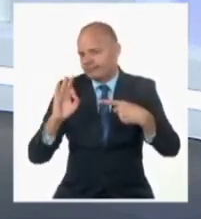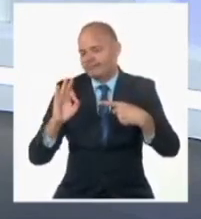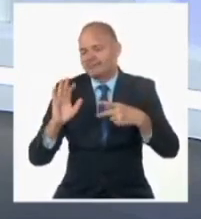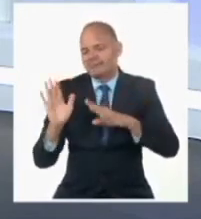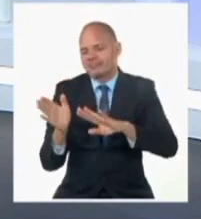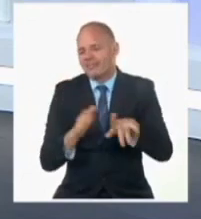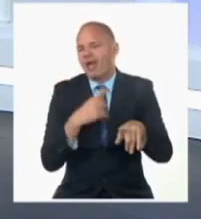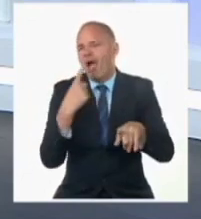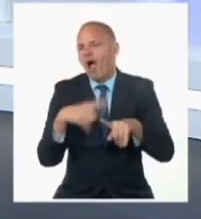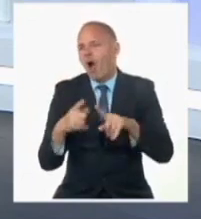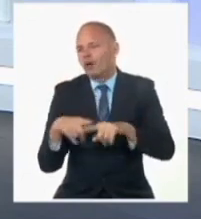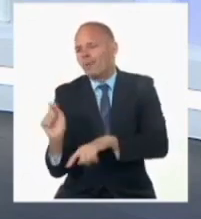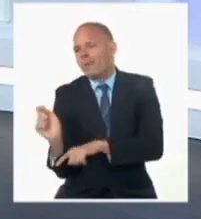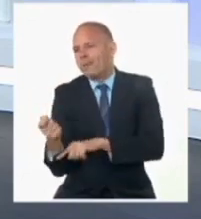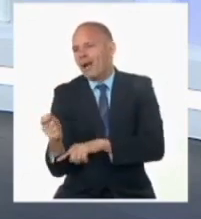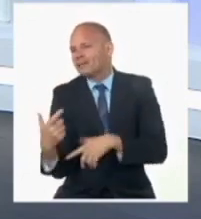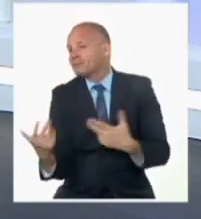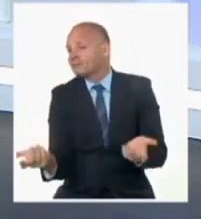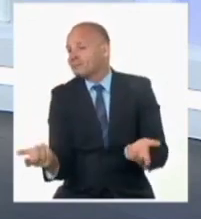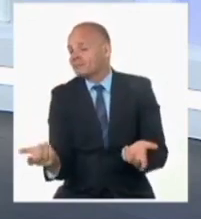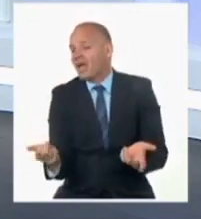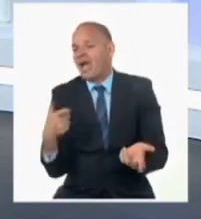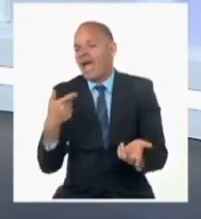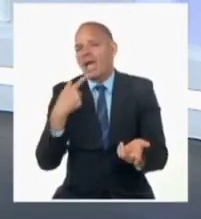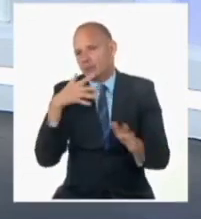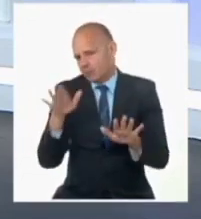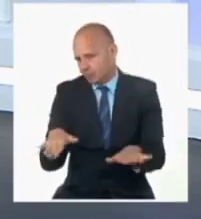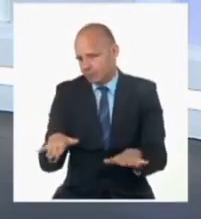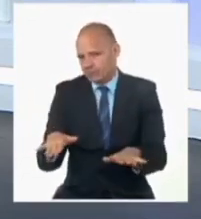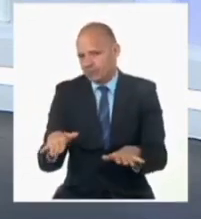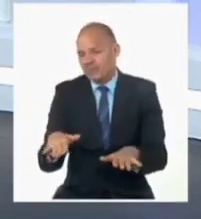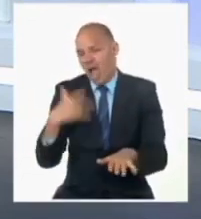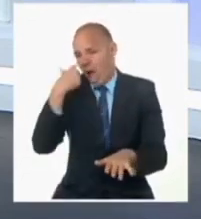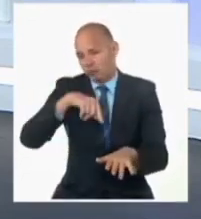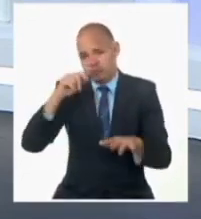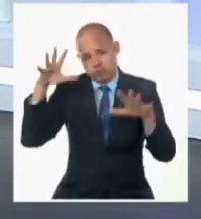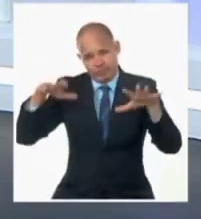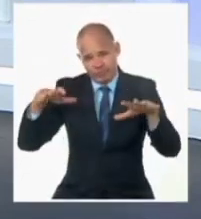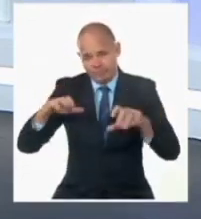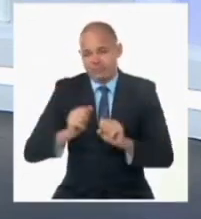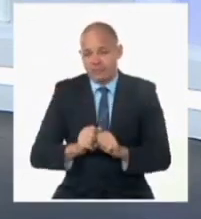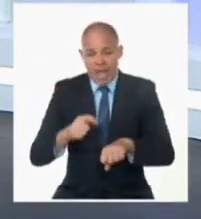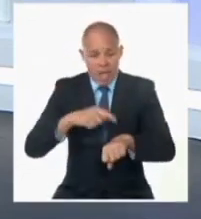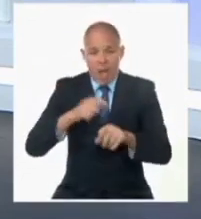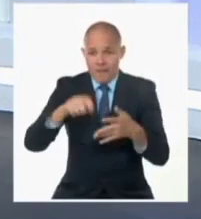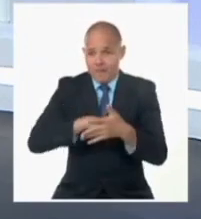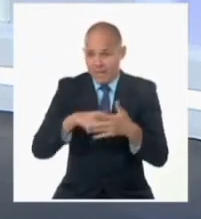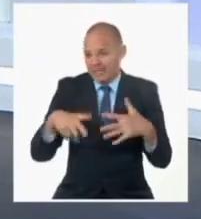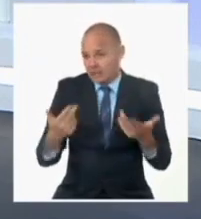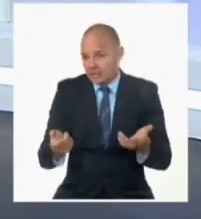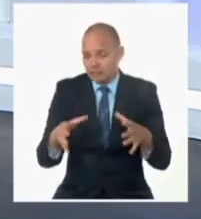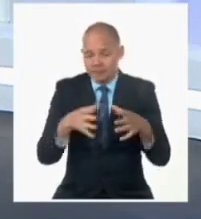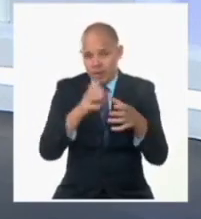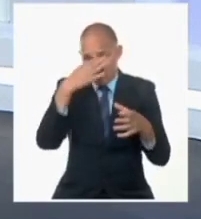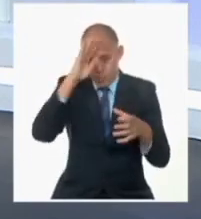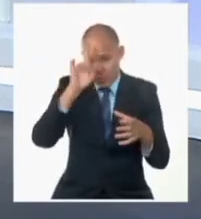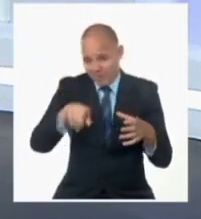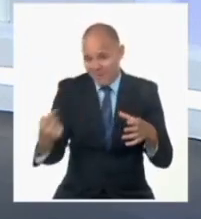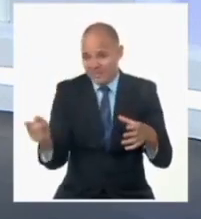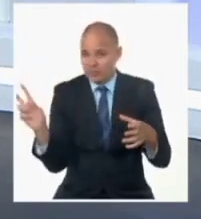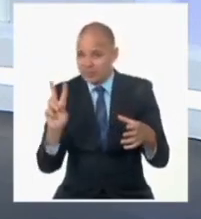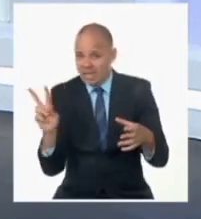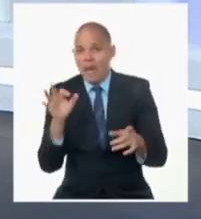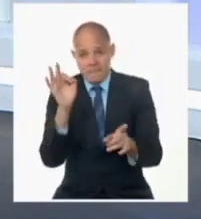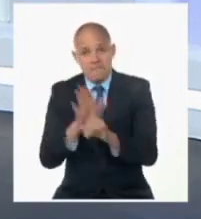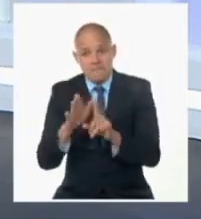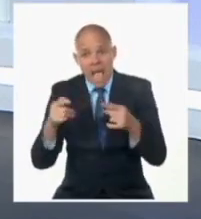pelota, está detenido el juego por lluvia. A esta hora debieron estar enfrentándose Cuba y Venezuela. De hecho, el juego comenzó y se detuvo